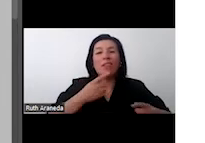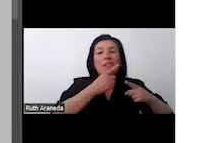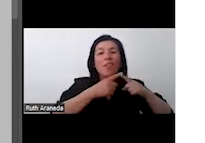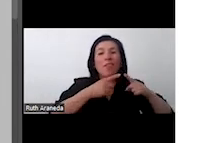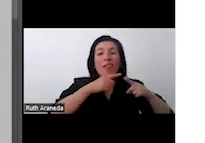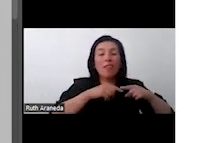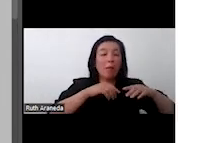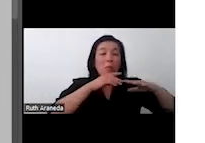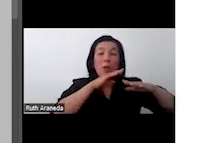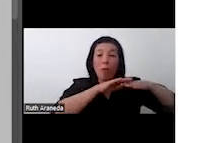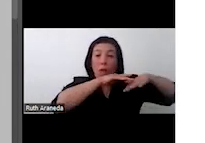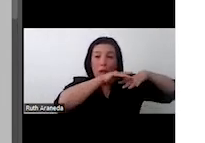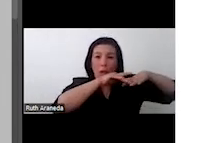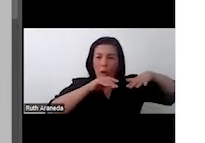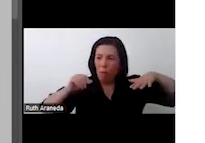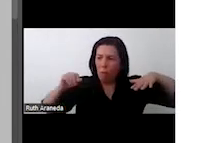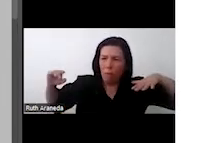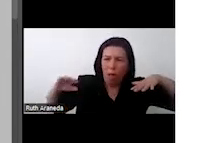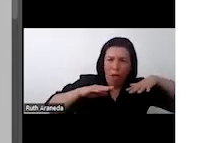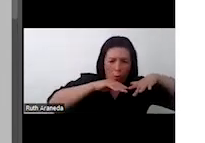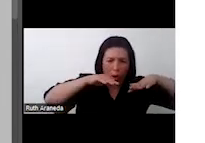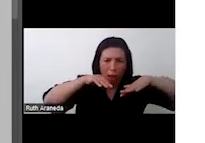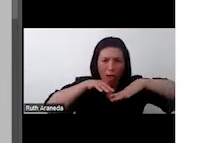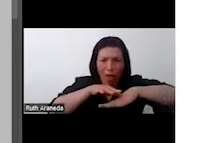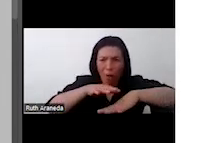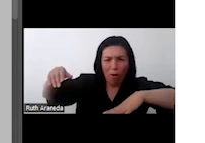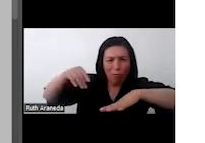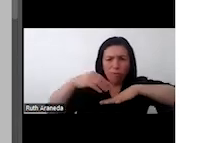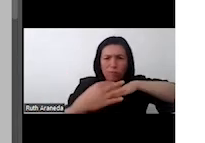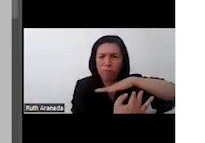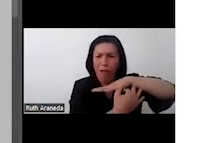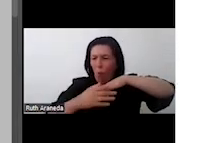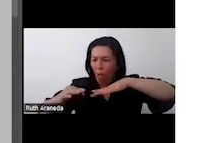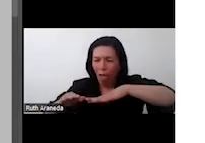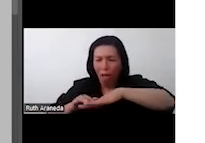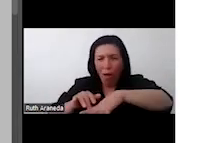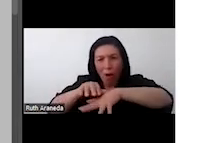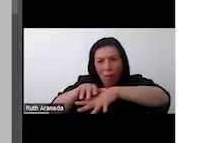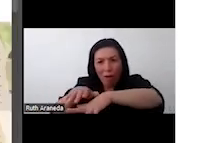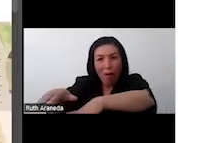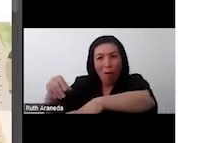acuíferos dentro del mismo territorio. Entonces, ahí lo que quisimos destacar